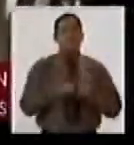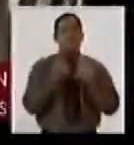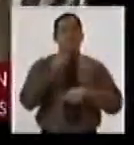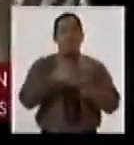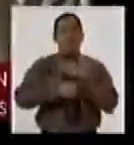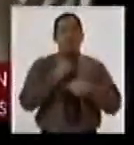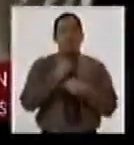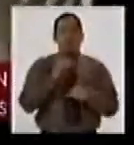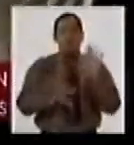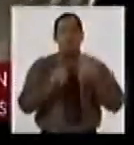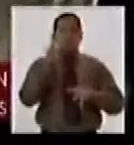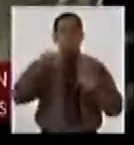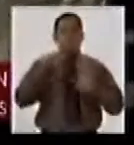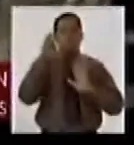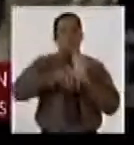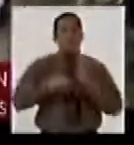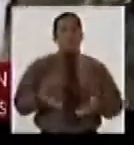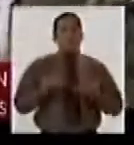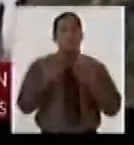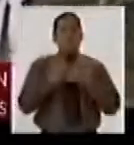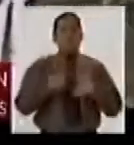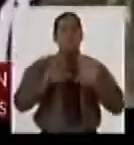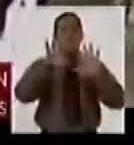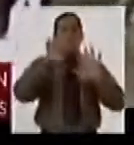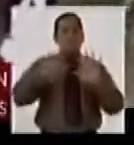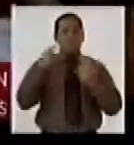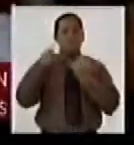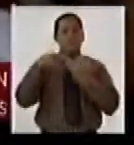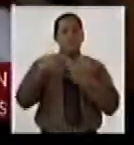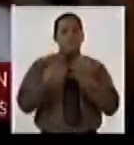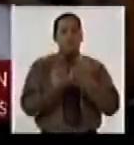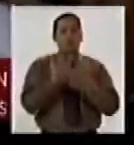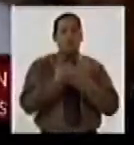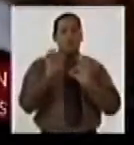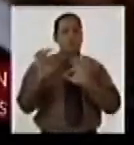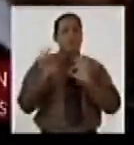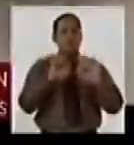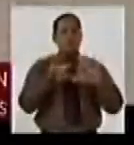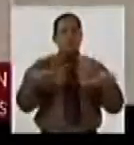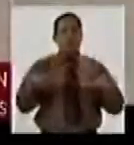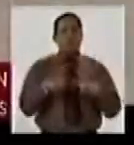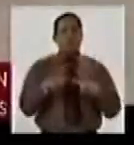el 2012 este programa entregó 10.000 cocinas en esta misma región.